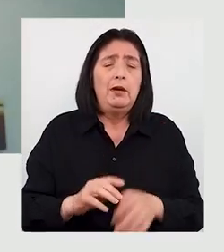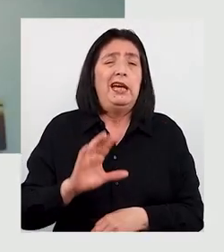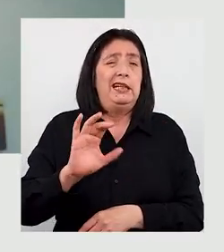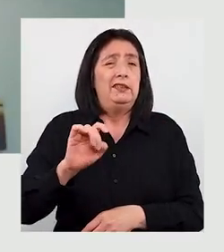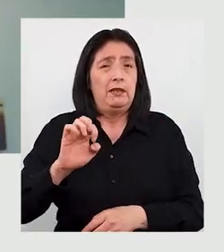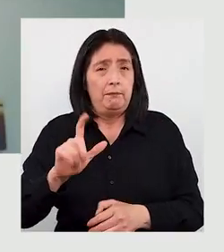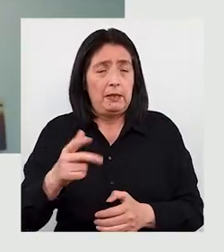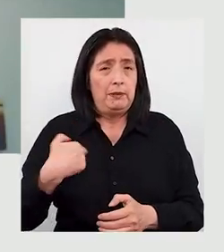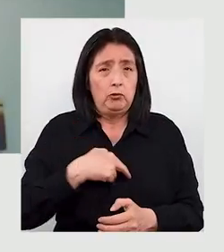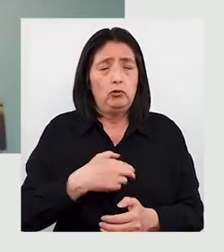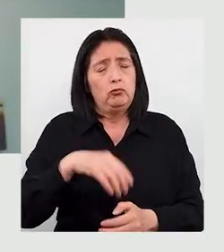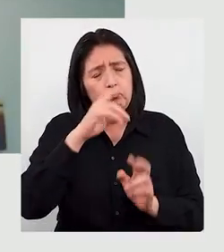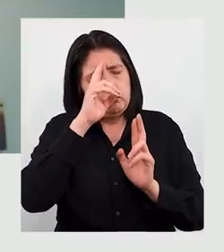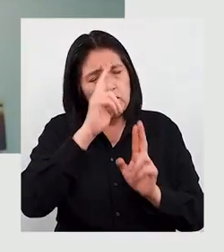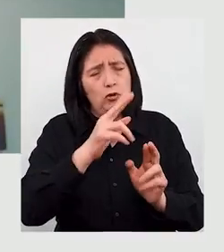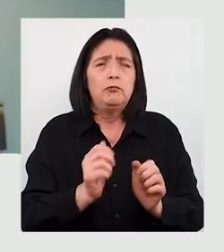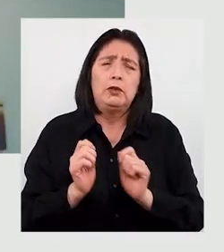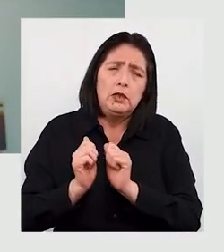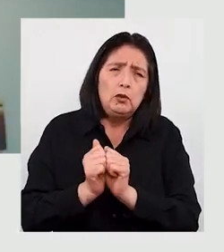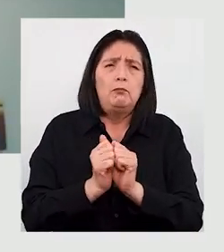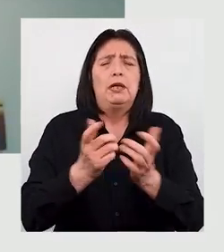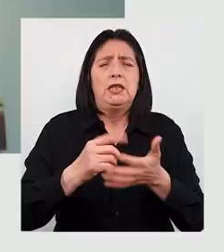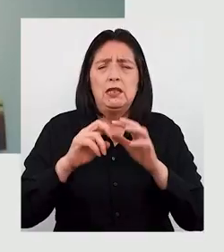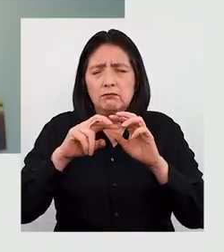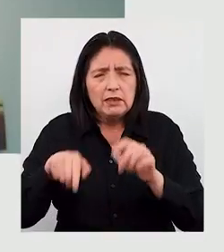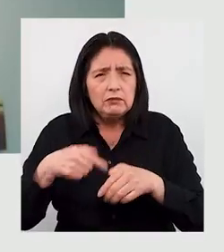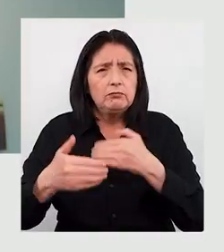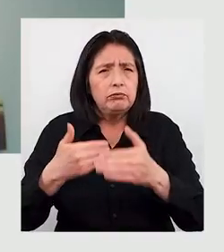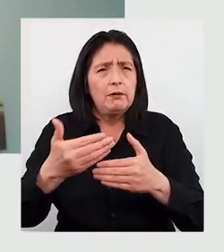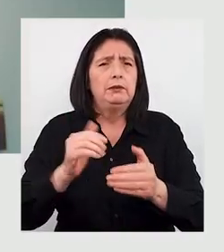CEPAL ha sido un honor poder acompañar este proceso.